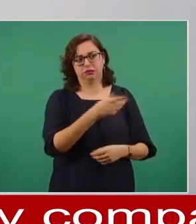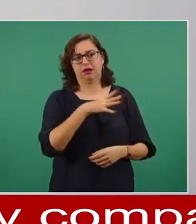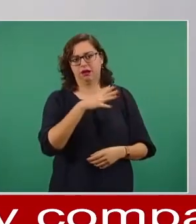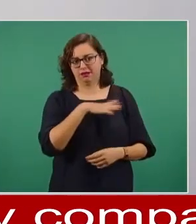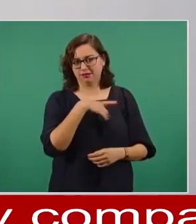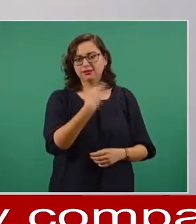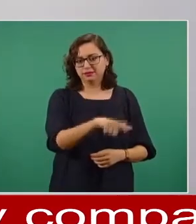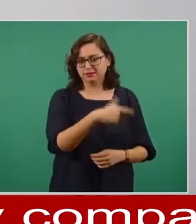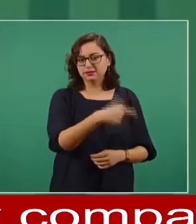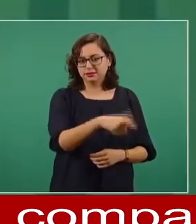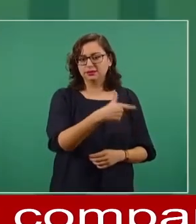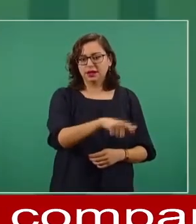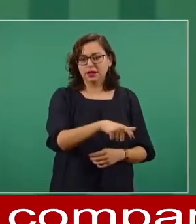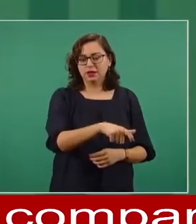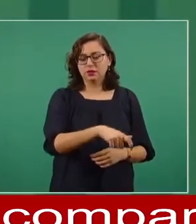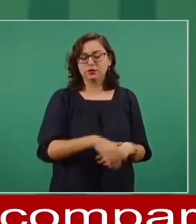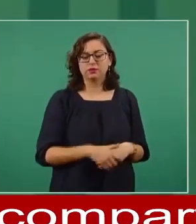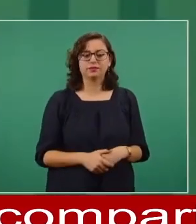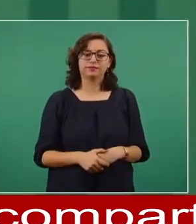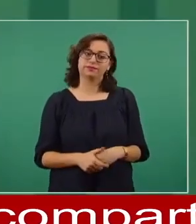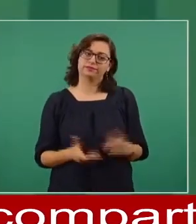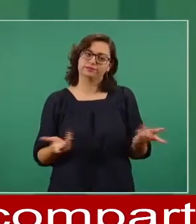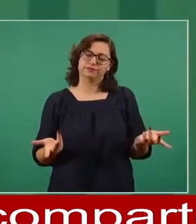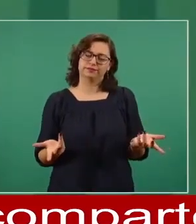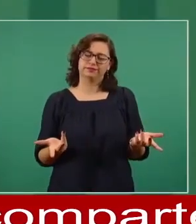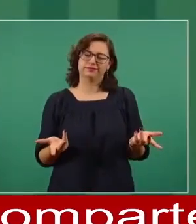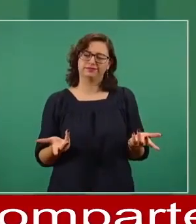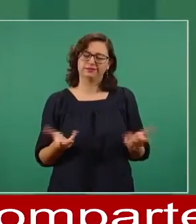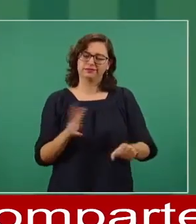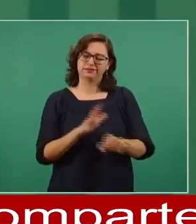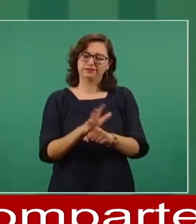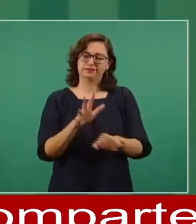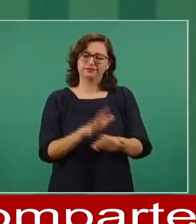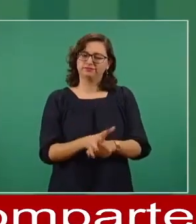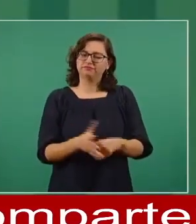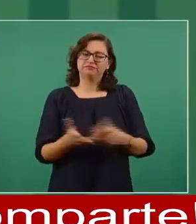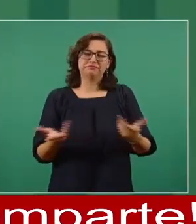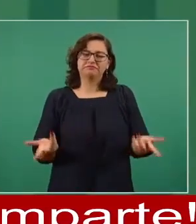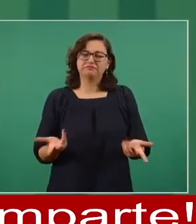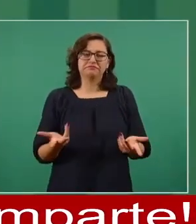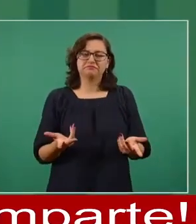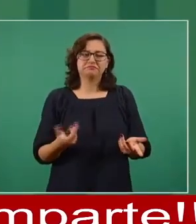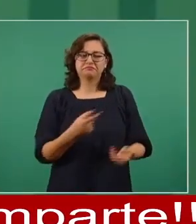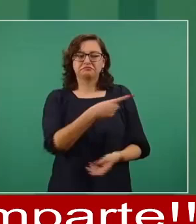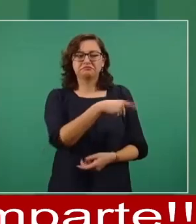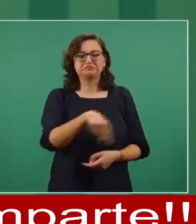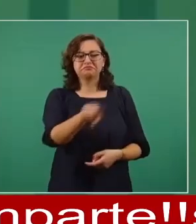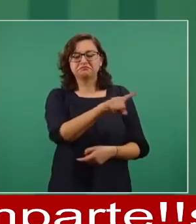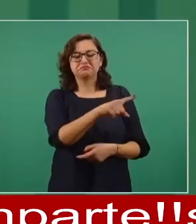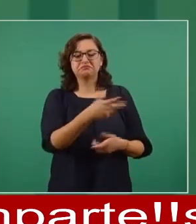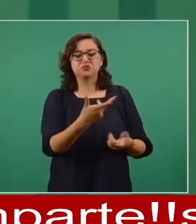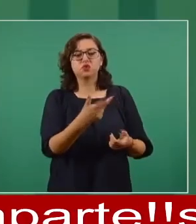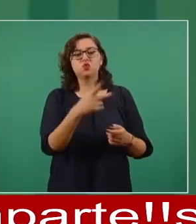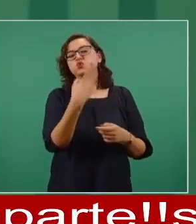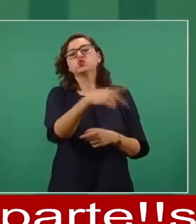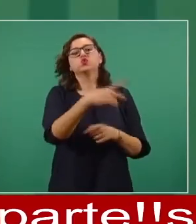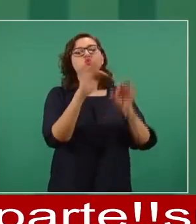Entonces, ya no funciona esa